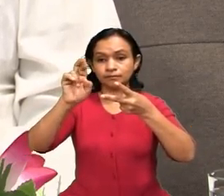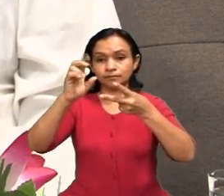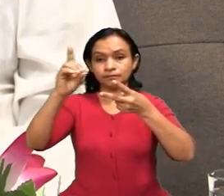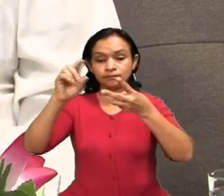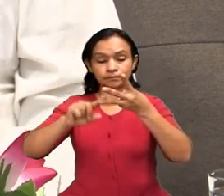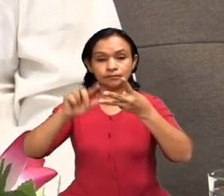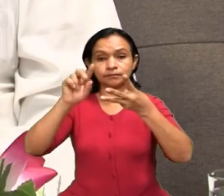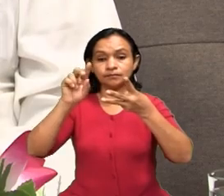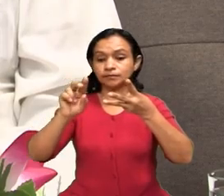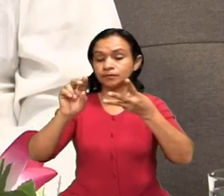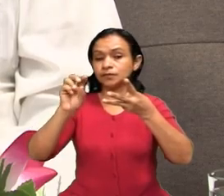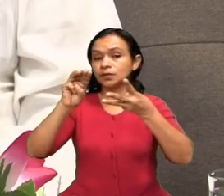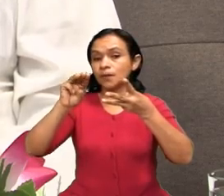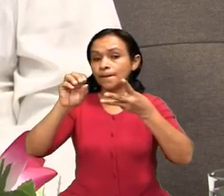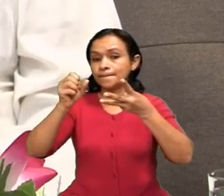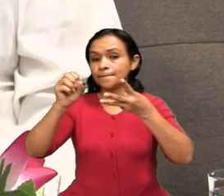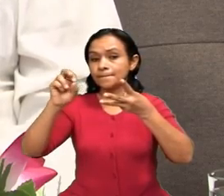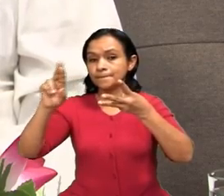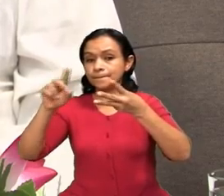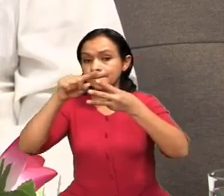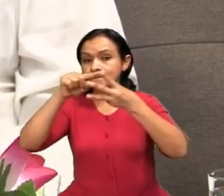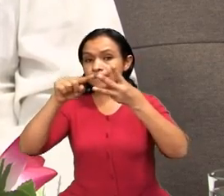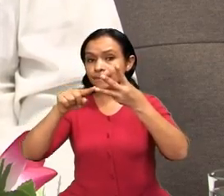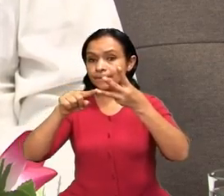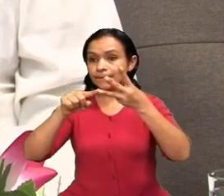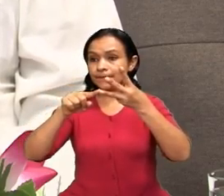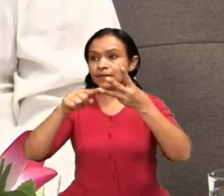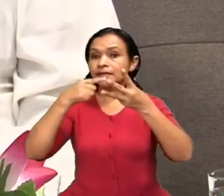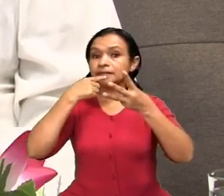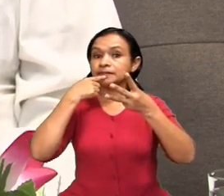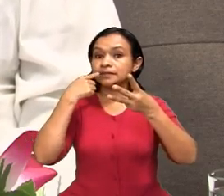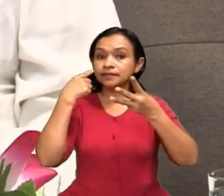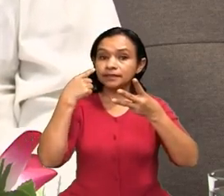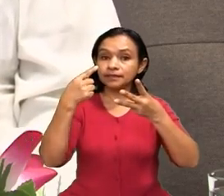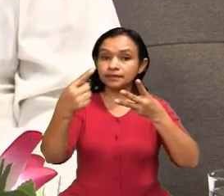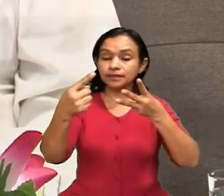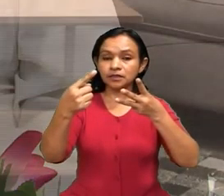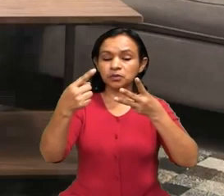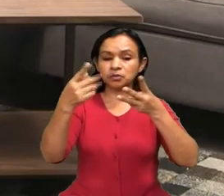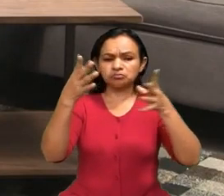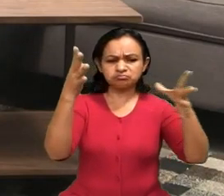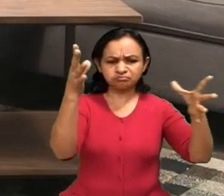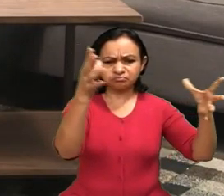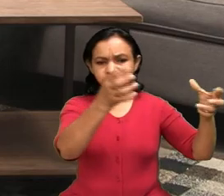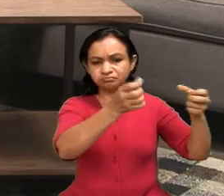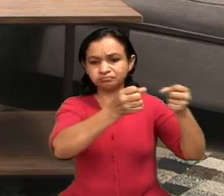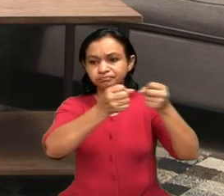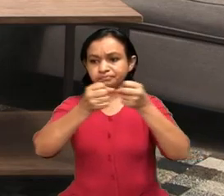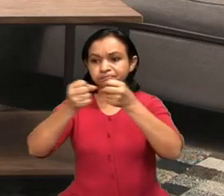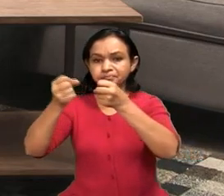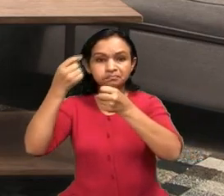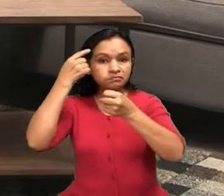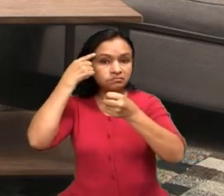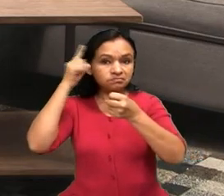Umanzor, y se los llevaron de rumbo desconocido y los asesinaron.